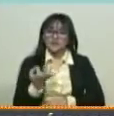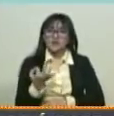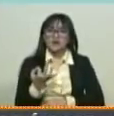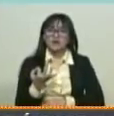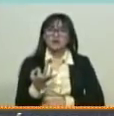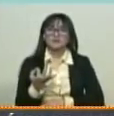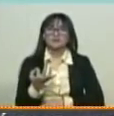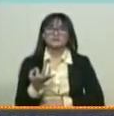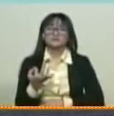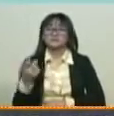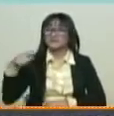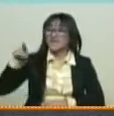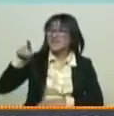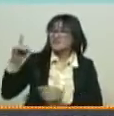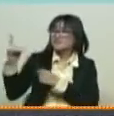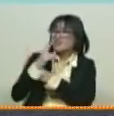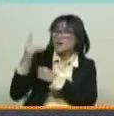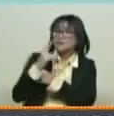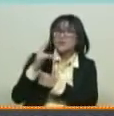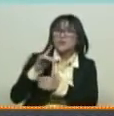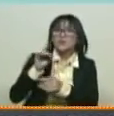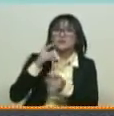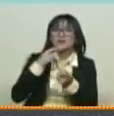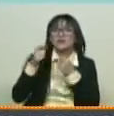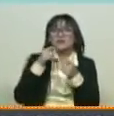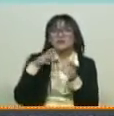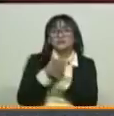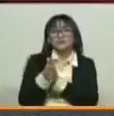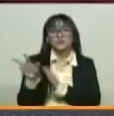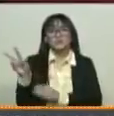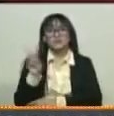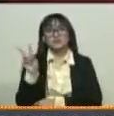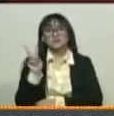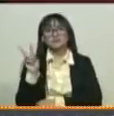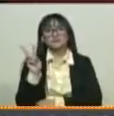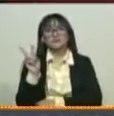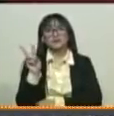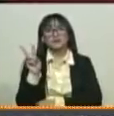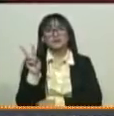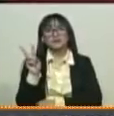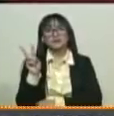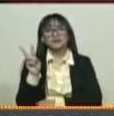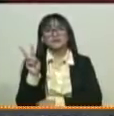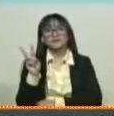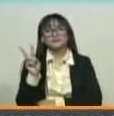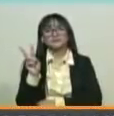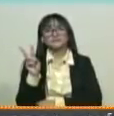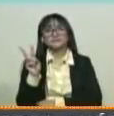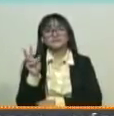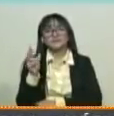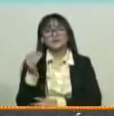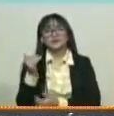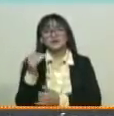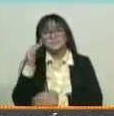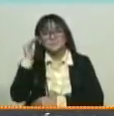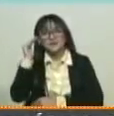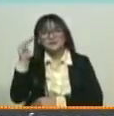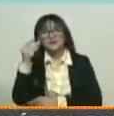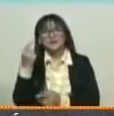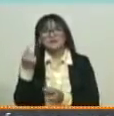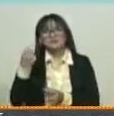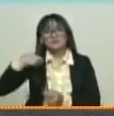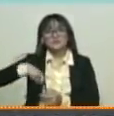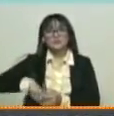campañas de falsedades dirigidas desde centros imperiales por una sola industria, que es la industria militar